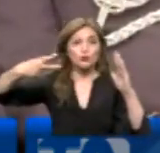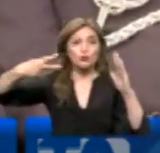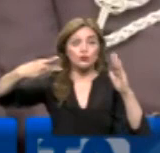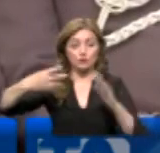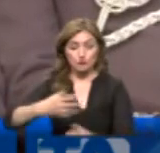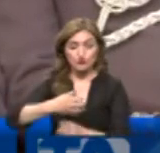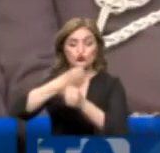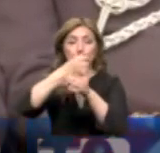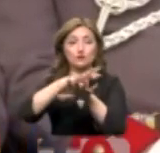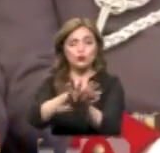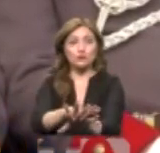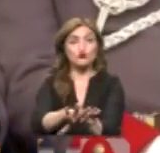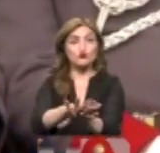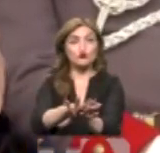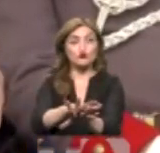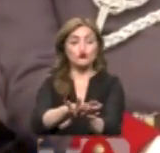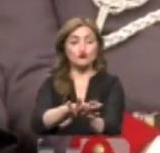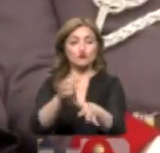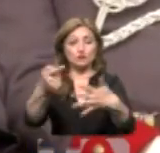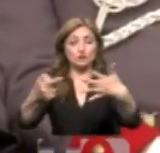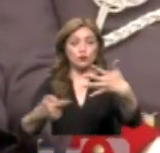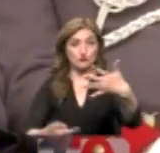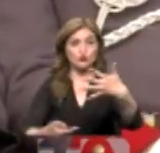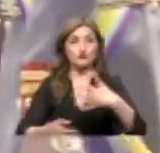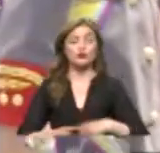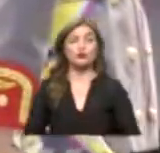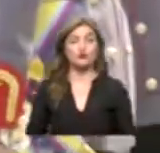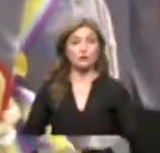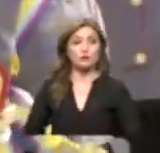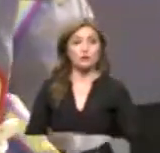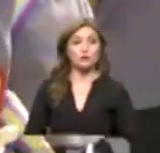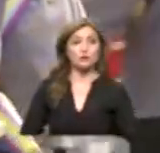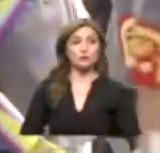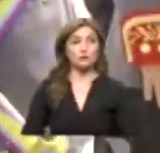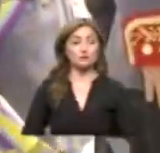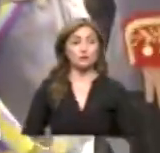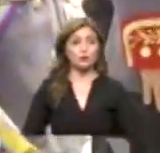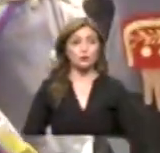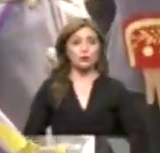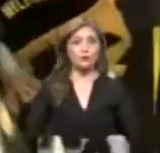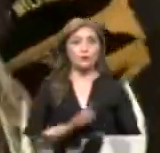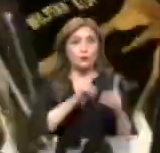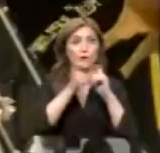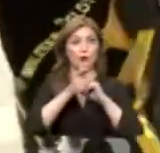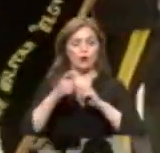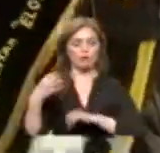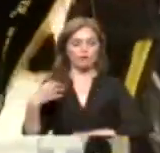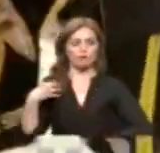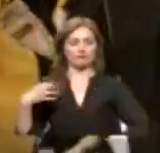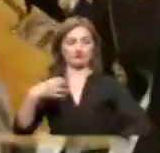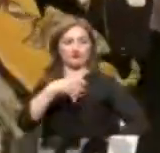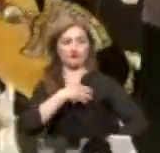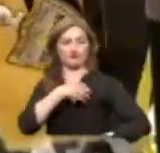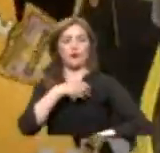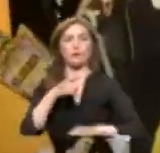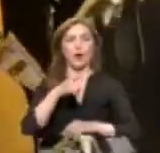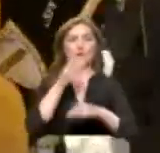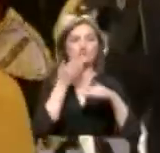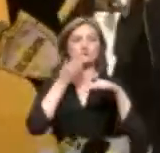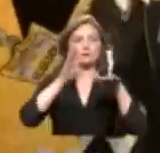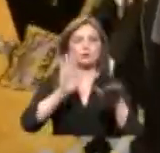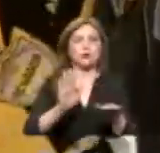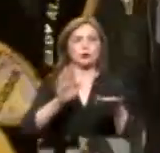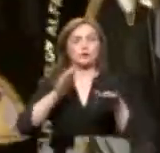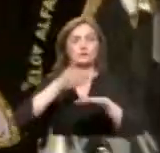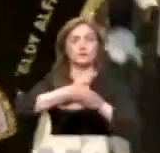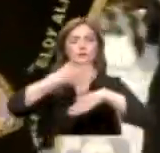seguridad integral, entre otros temas adicionales. Y tras el cambio de insignias y el juramento de los ascendidos, vino el